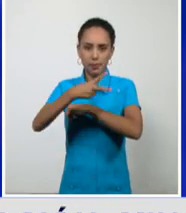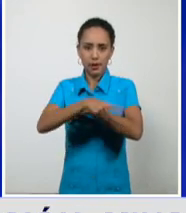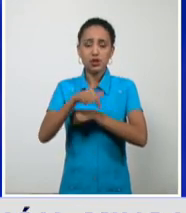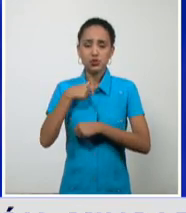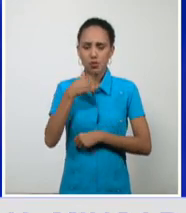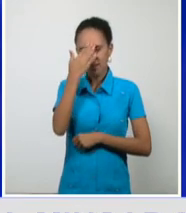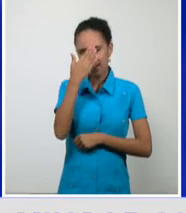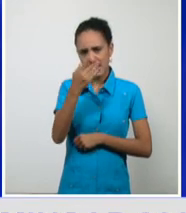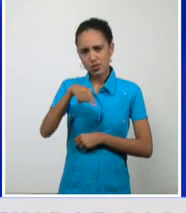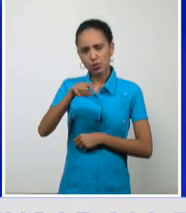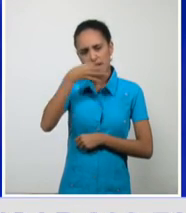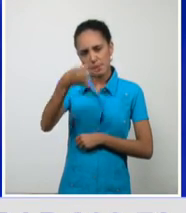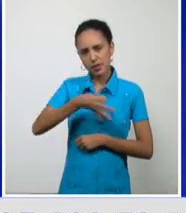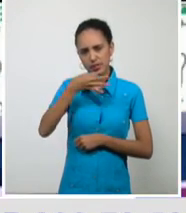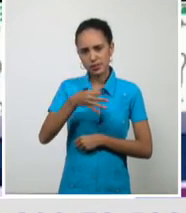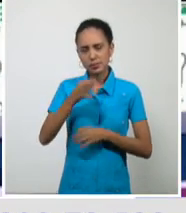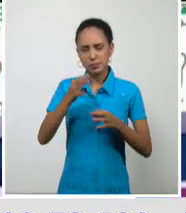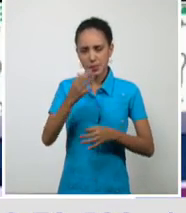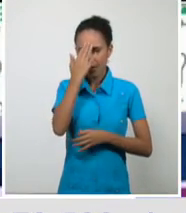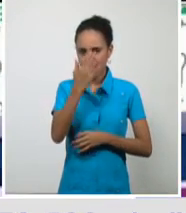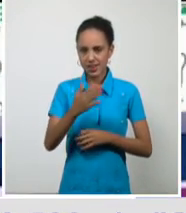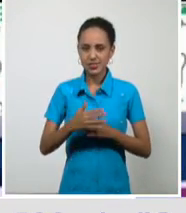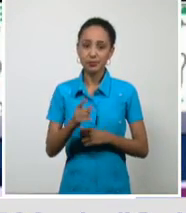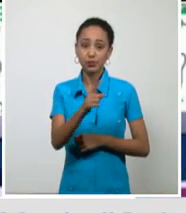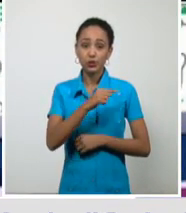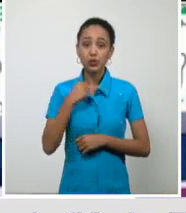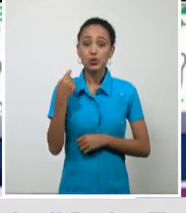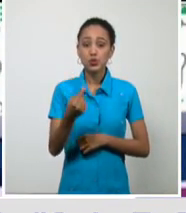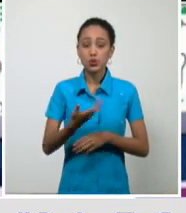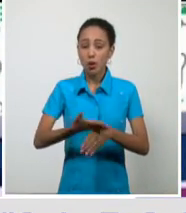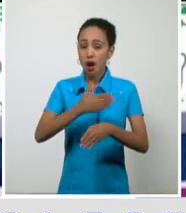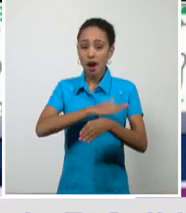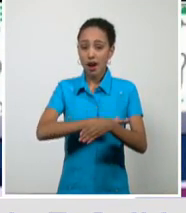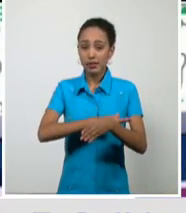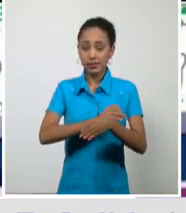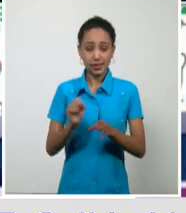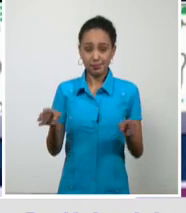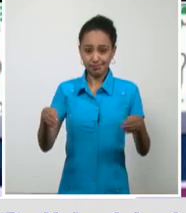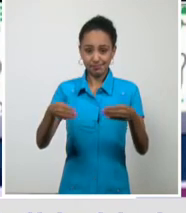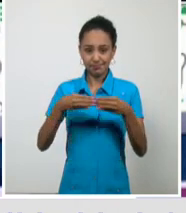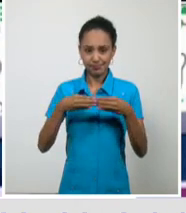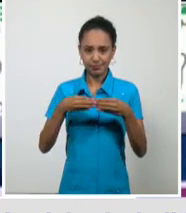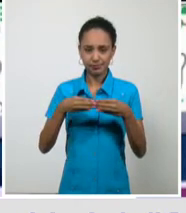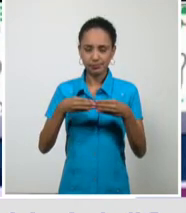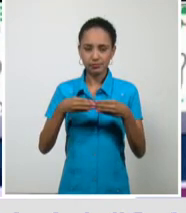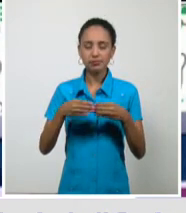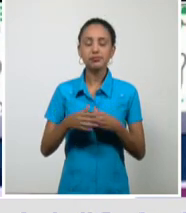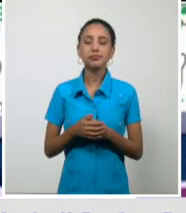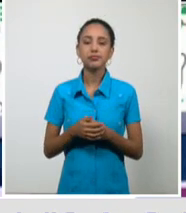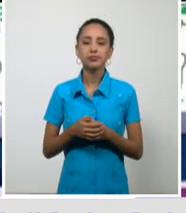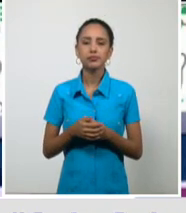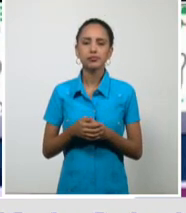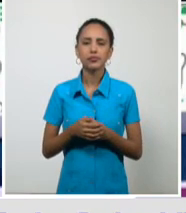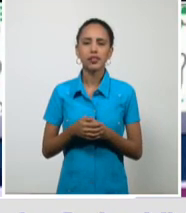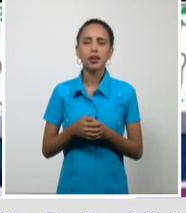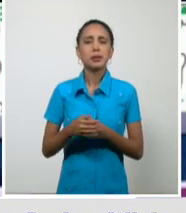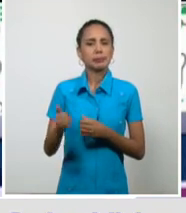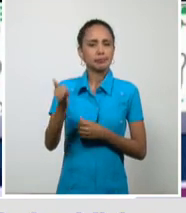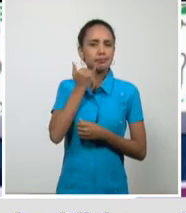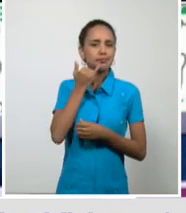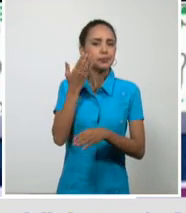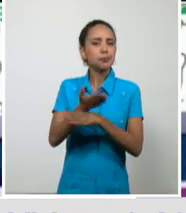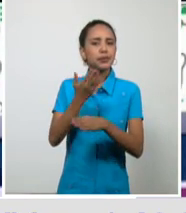presencia. Muchas gracias por la oportunidad. Bueno, nosotros antes de despedirnos se comunicaban con nosotros y nos pedían